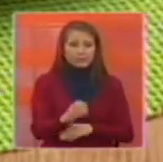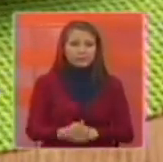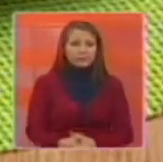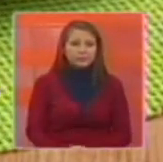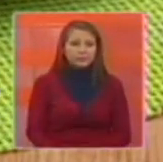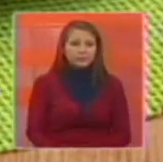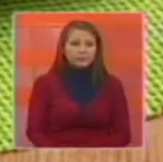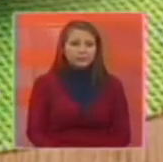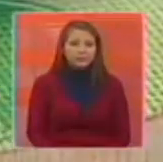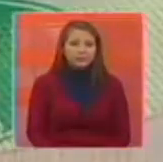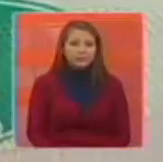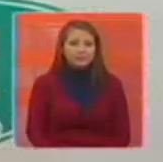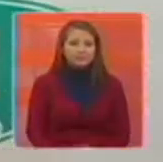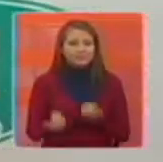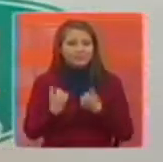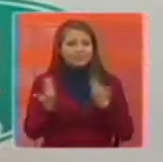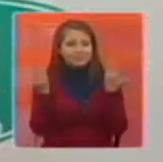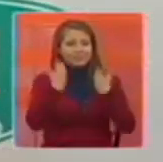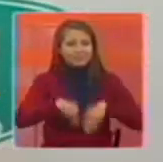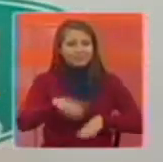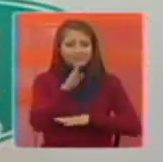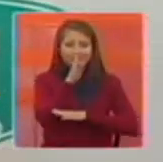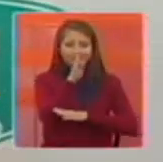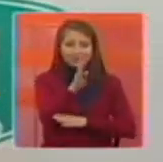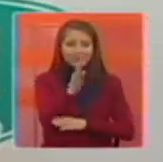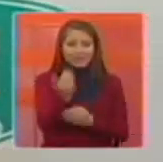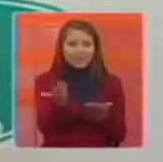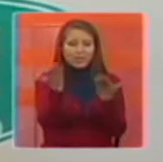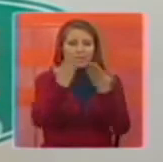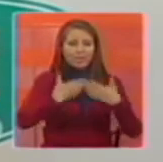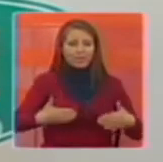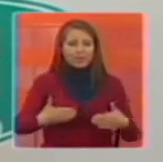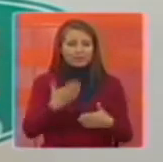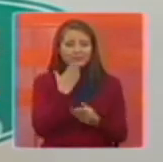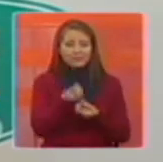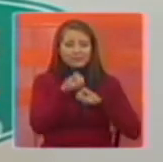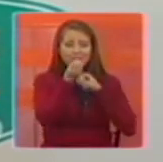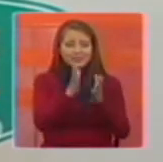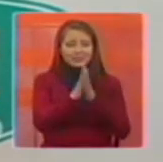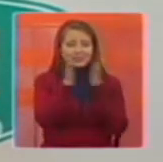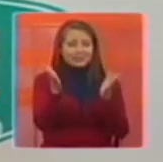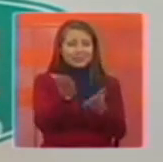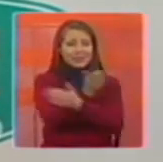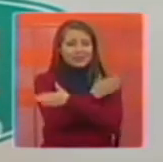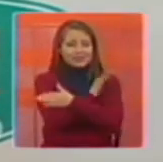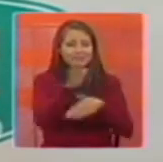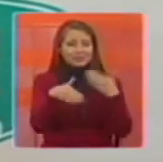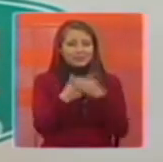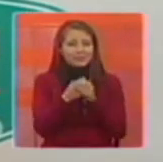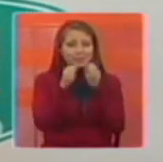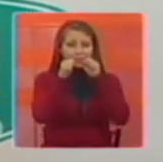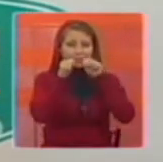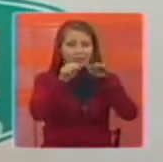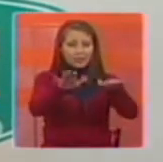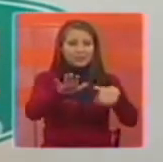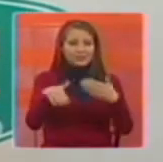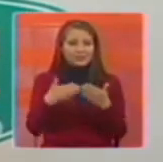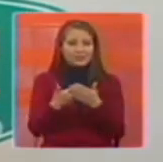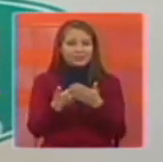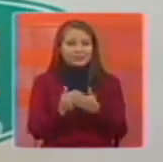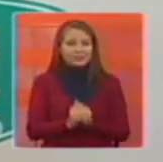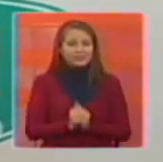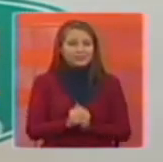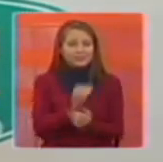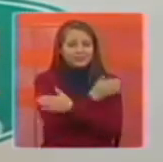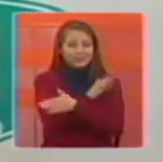viachi.com.es. Ya sabes. Me voy a despedir como siempre, con un beso grande, con un abrazo inmenso y con un diluvio de bendiciones.